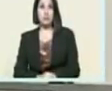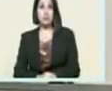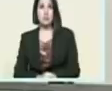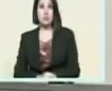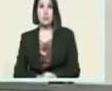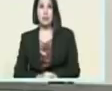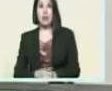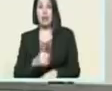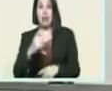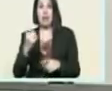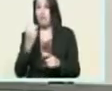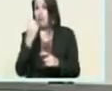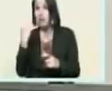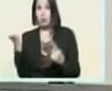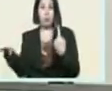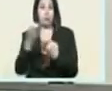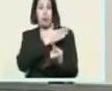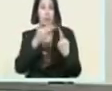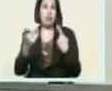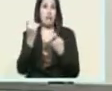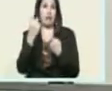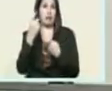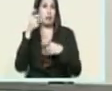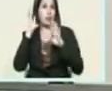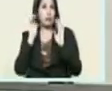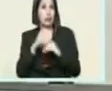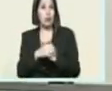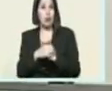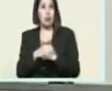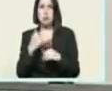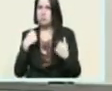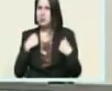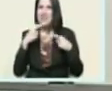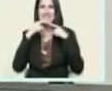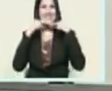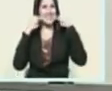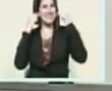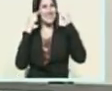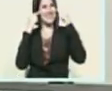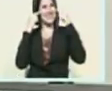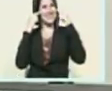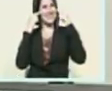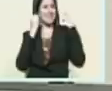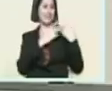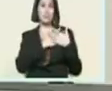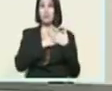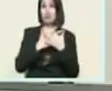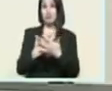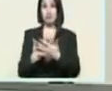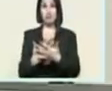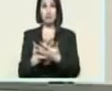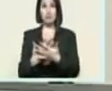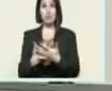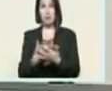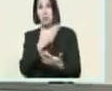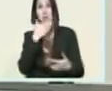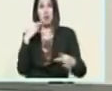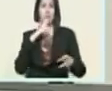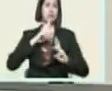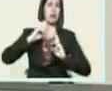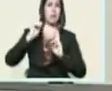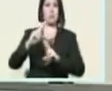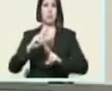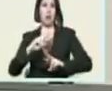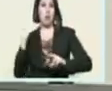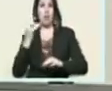y le faltó fue dame cachetadas nada más. Yo puse mi mejor sonrisa, mi mejor disposición y contesté con